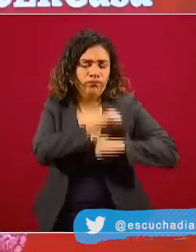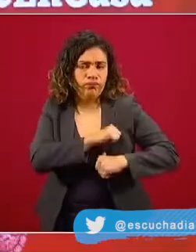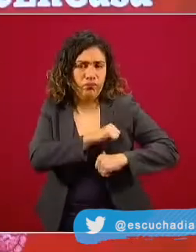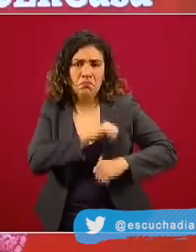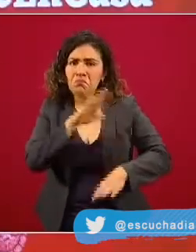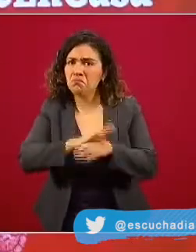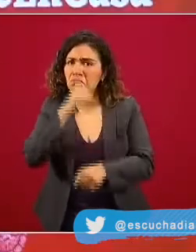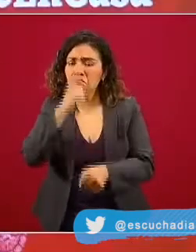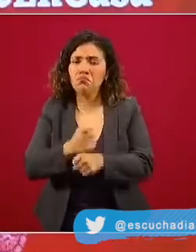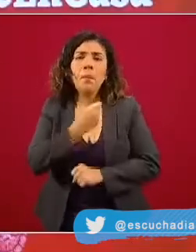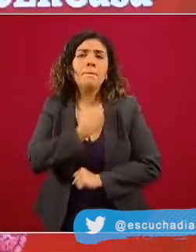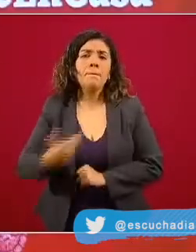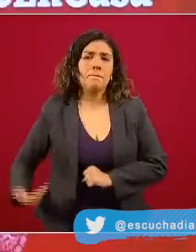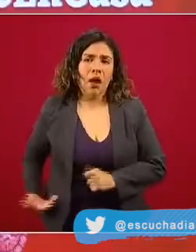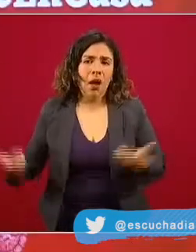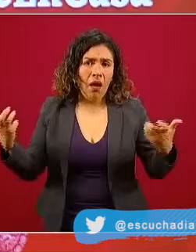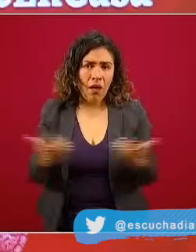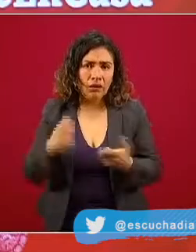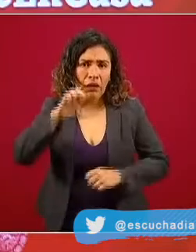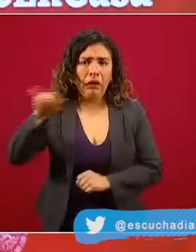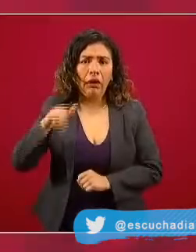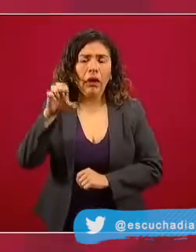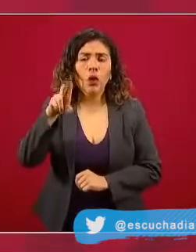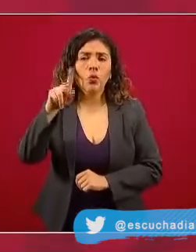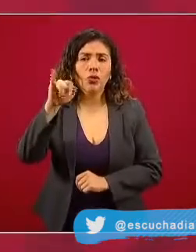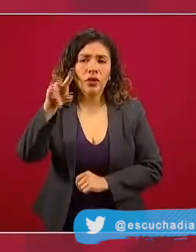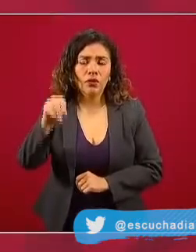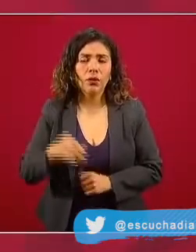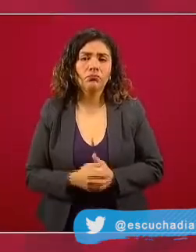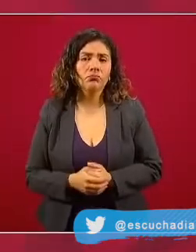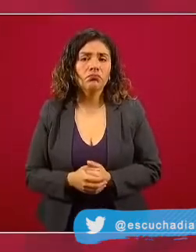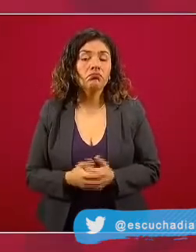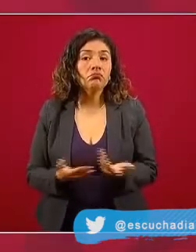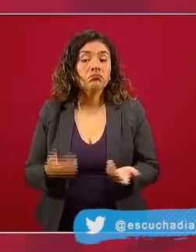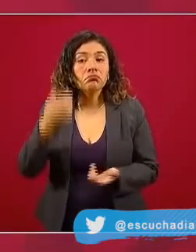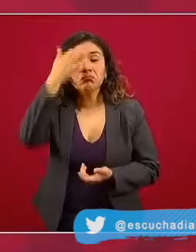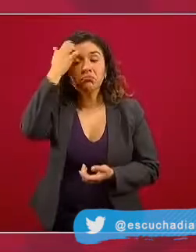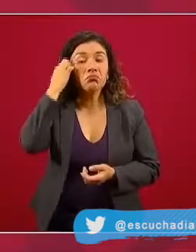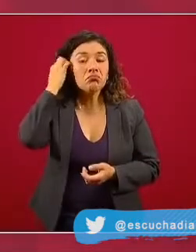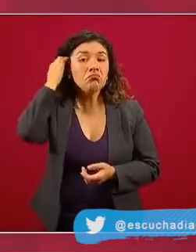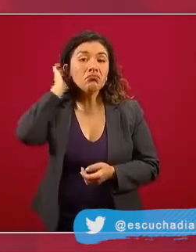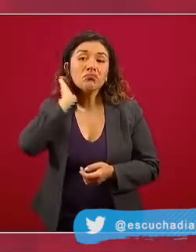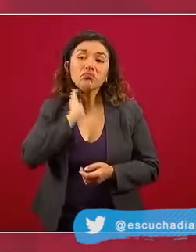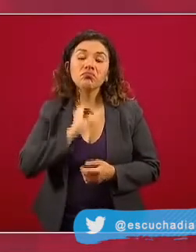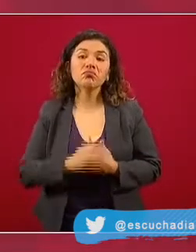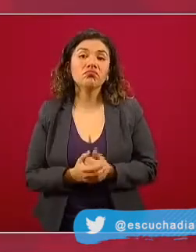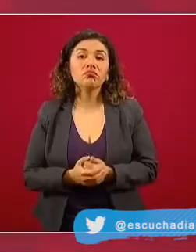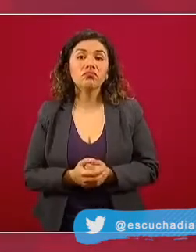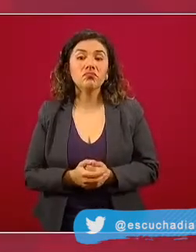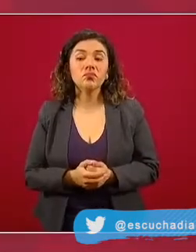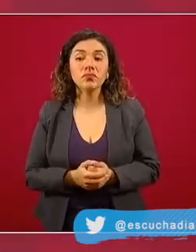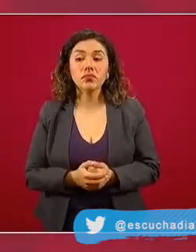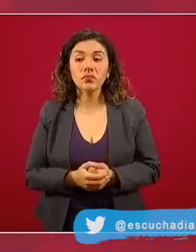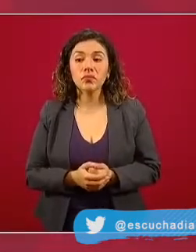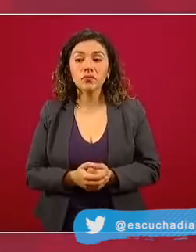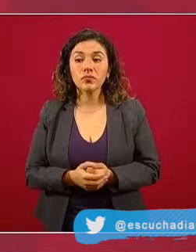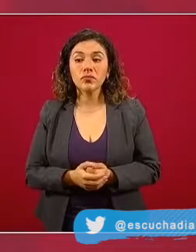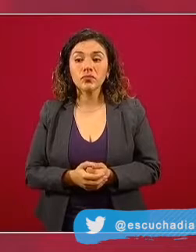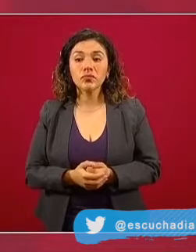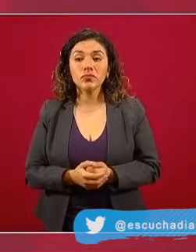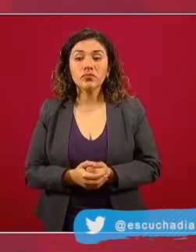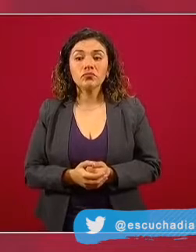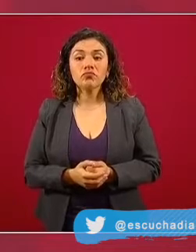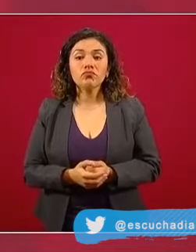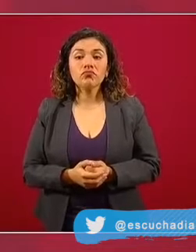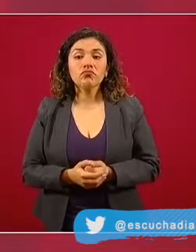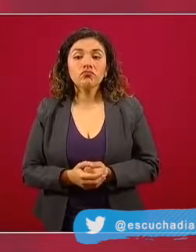Finalmente, el presidente entregará este 6 de septiembre a la Cámara de Diputados su propuesta al presupuesto 2021 para su revisión, discusión